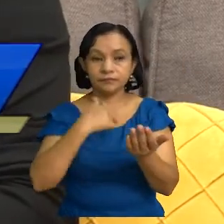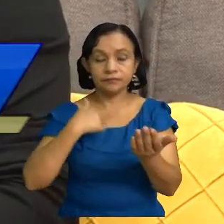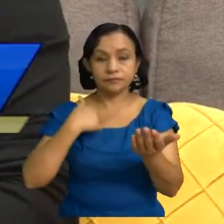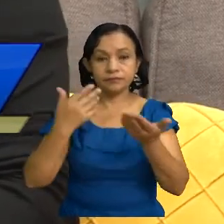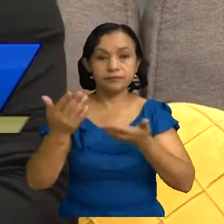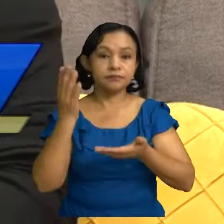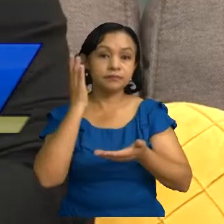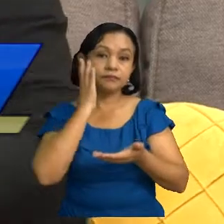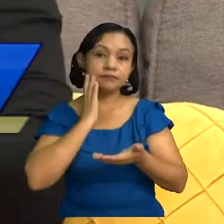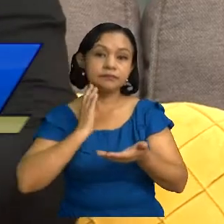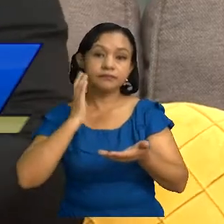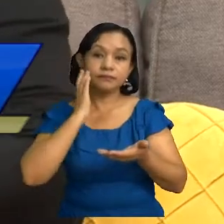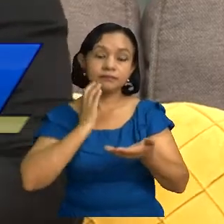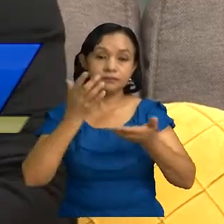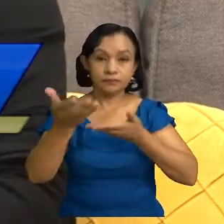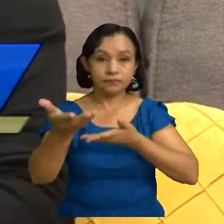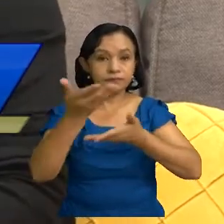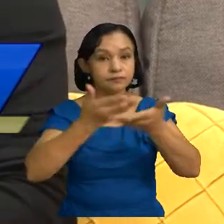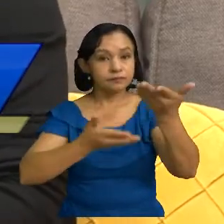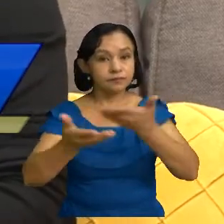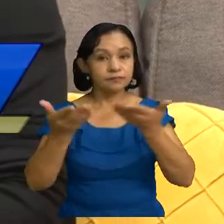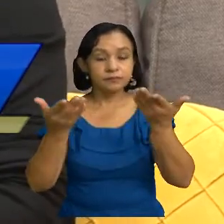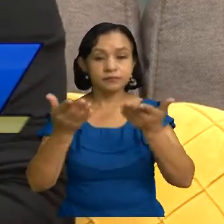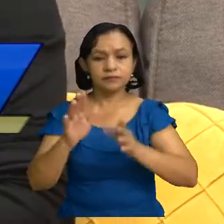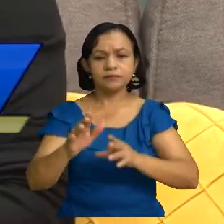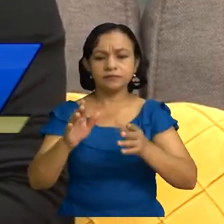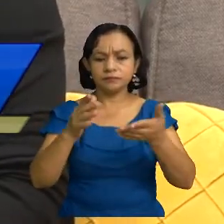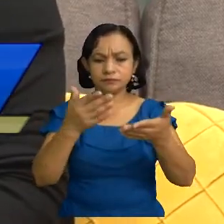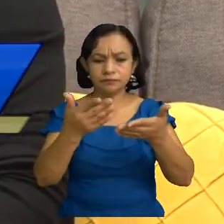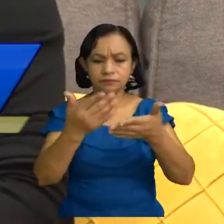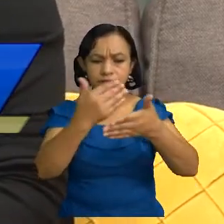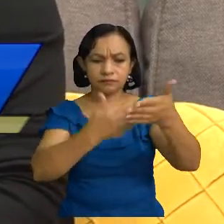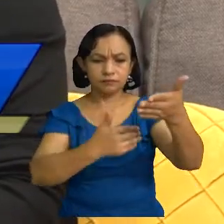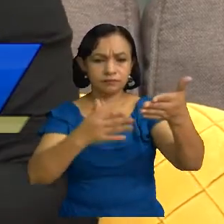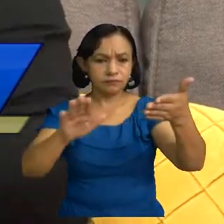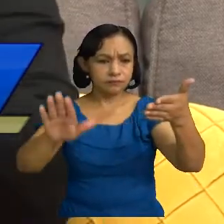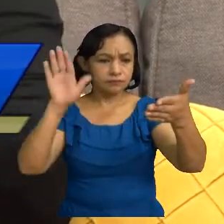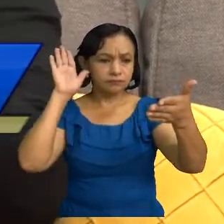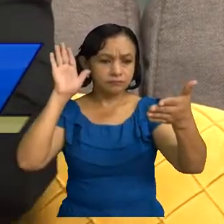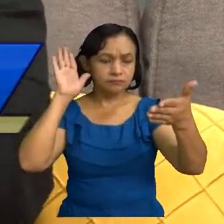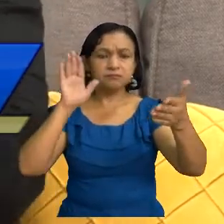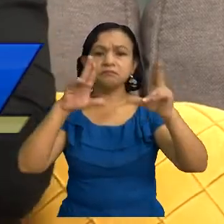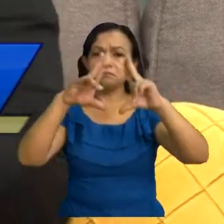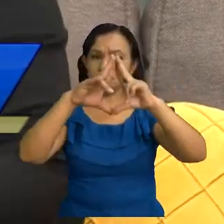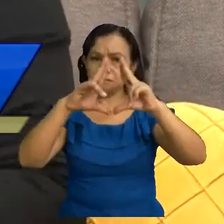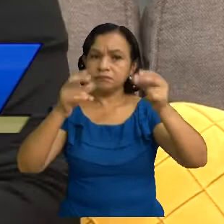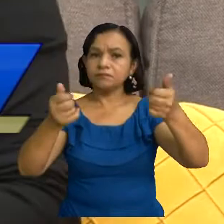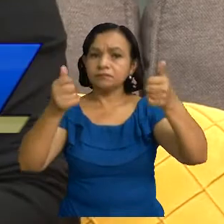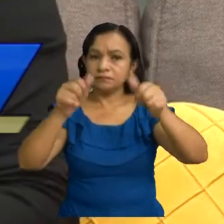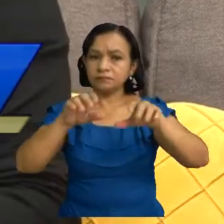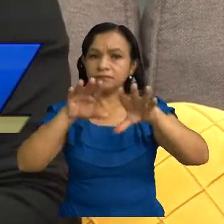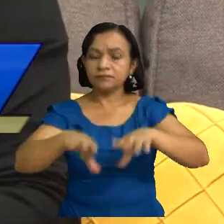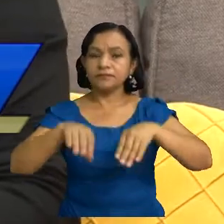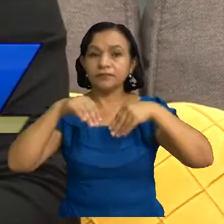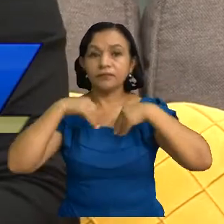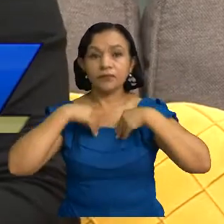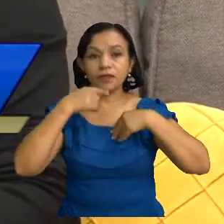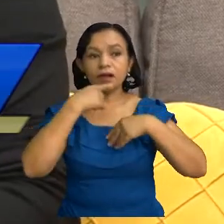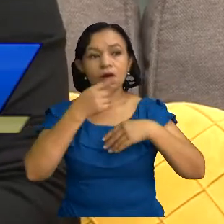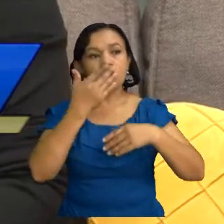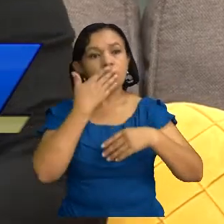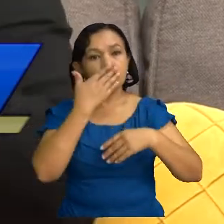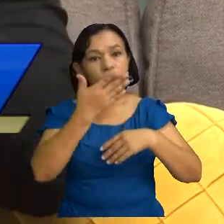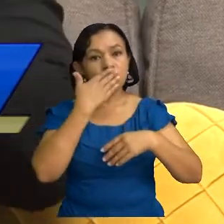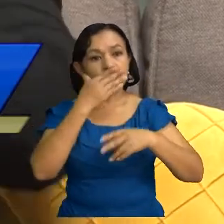de experiencias y cumpliendo con todos los compromisos internacionales en cada instancia no reconocen ese esfuerzo y esa